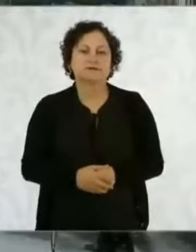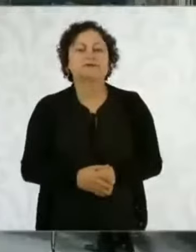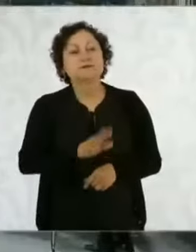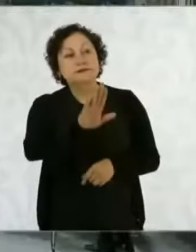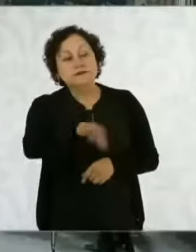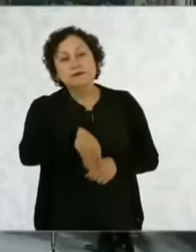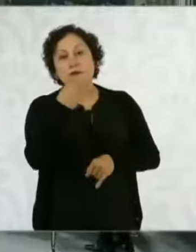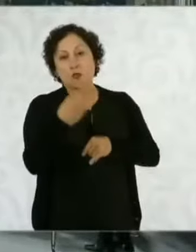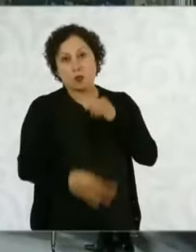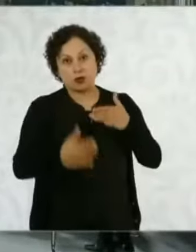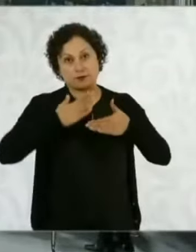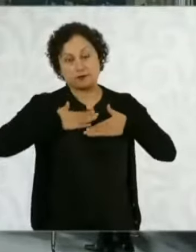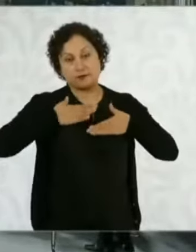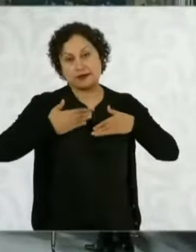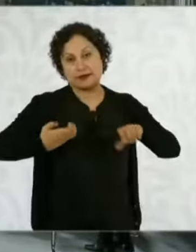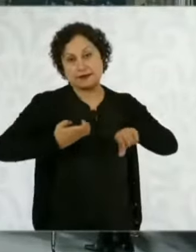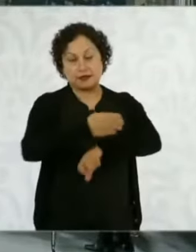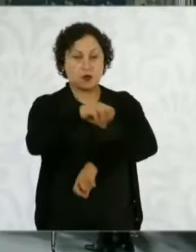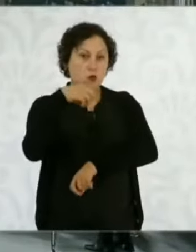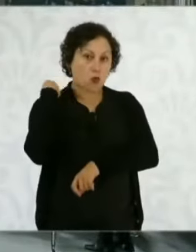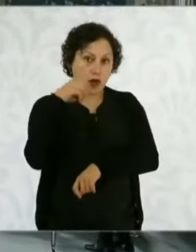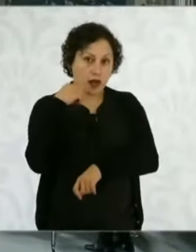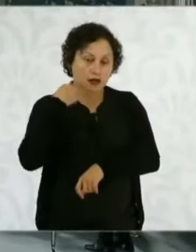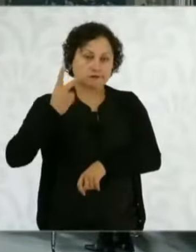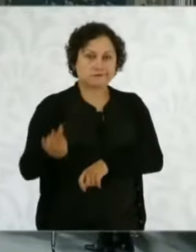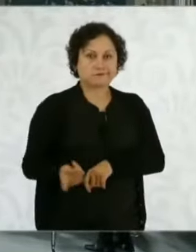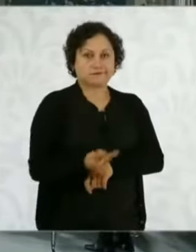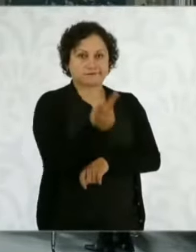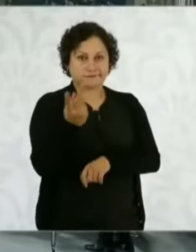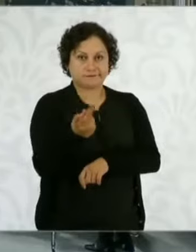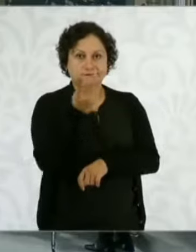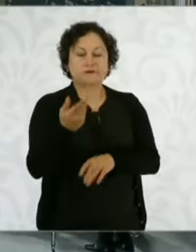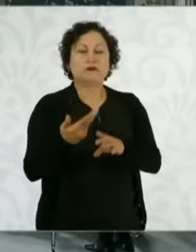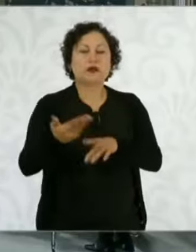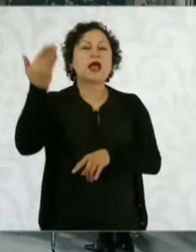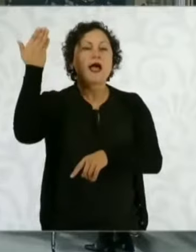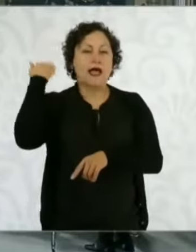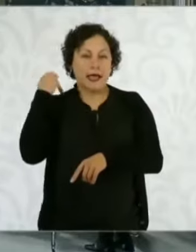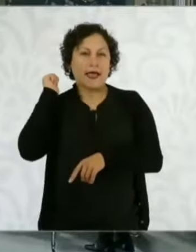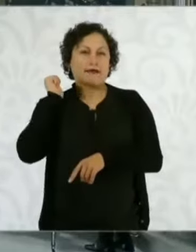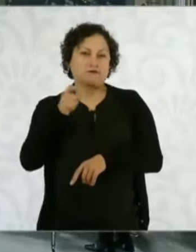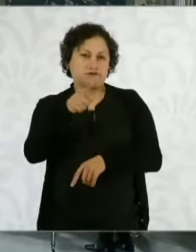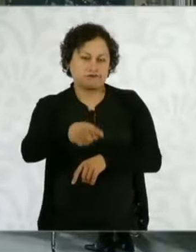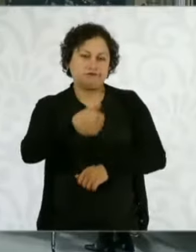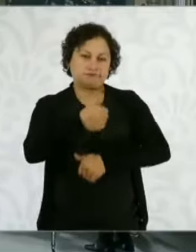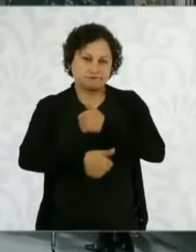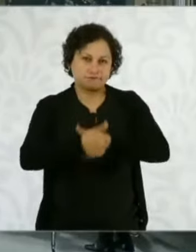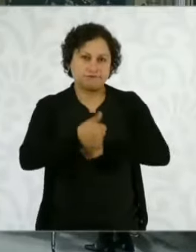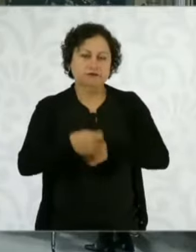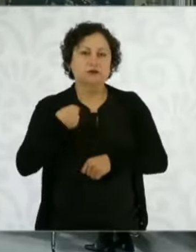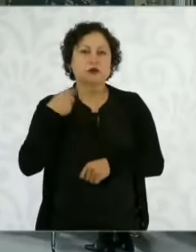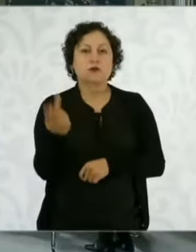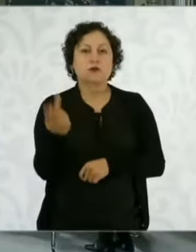Hablo de mi estado, Oaxaca, y se lo pregunté en el proceso de transición, la situación de los conflictos agrarios, que dejan